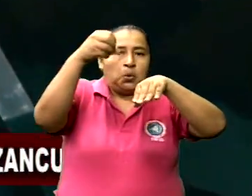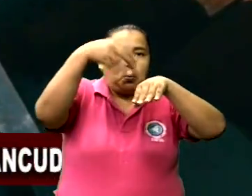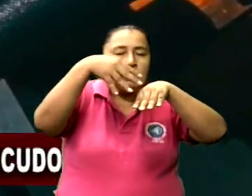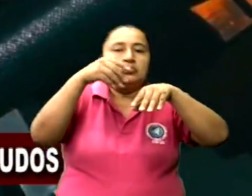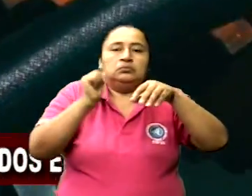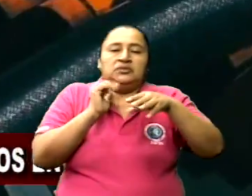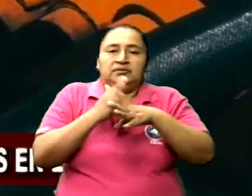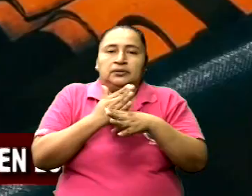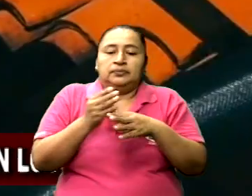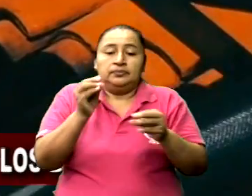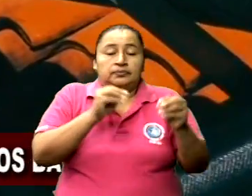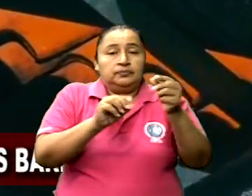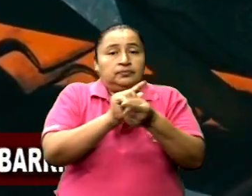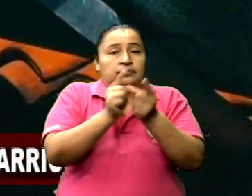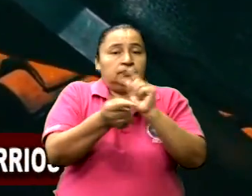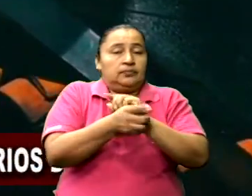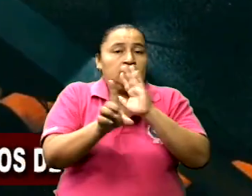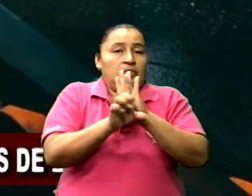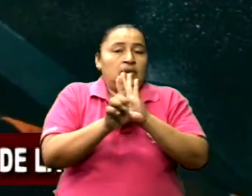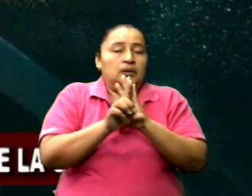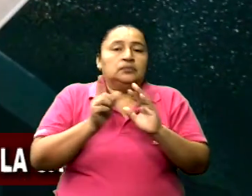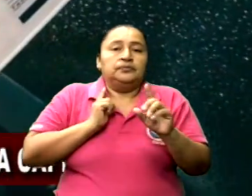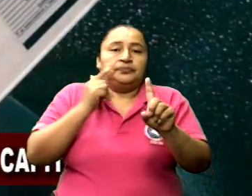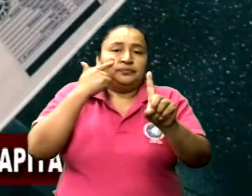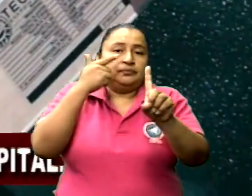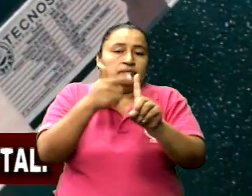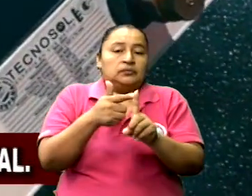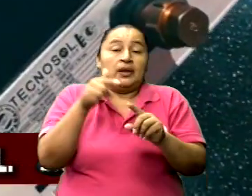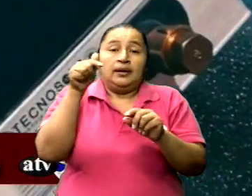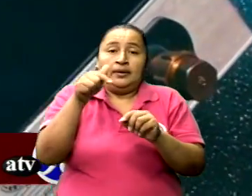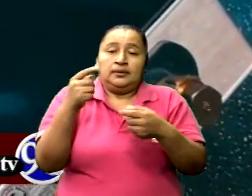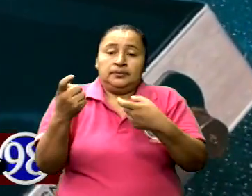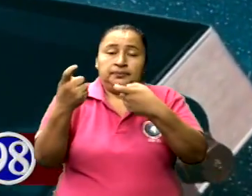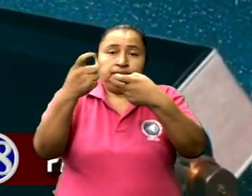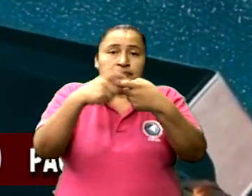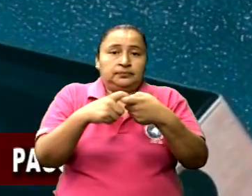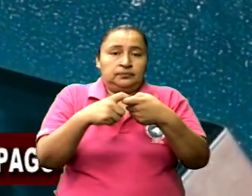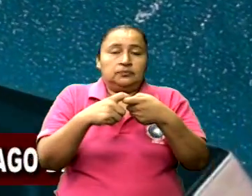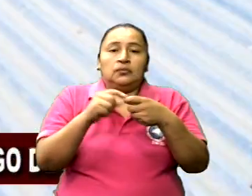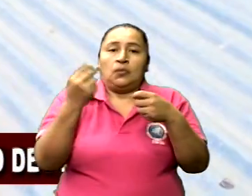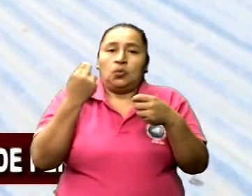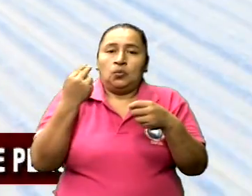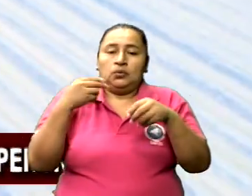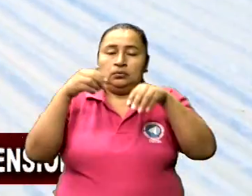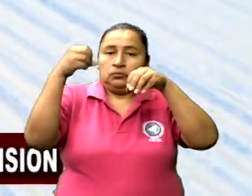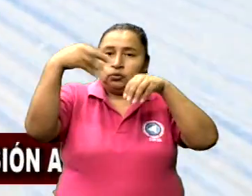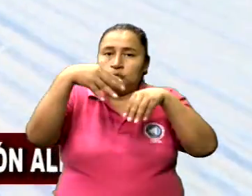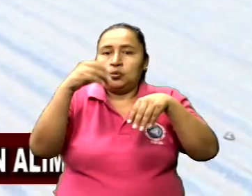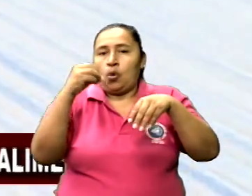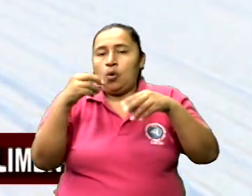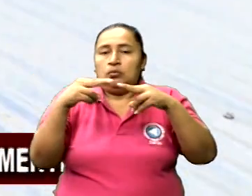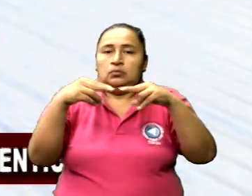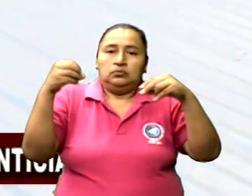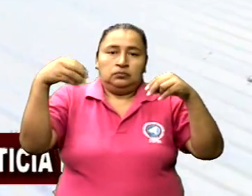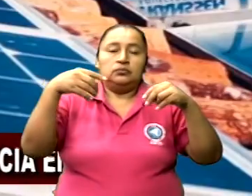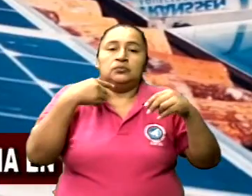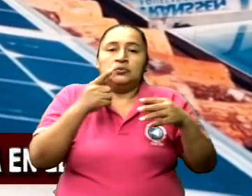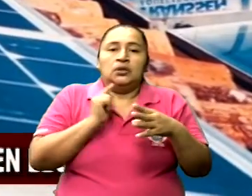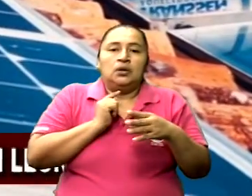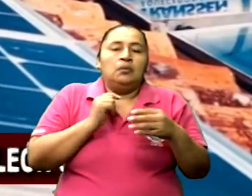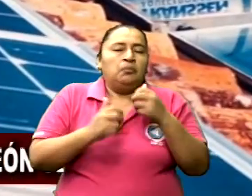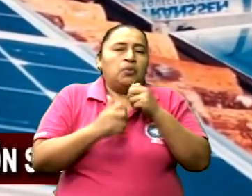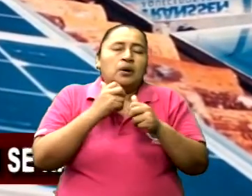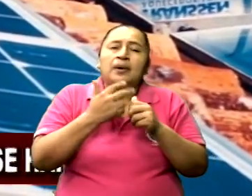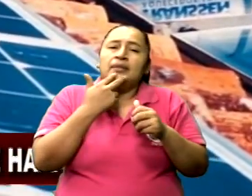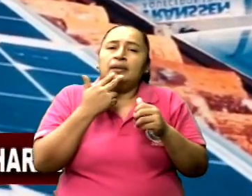La modificación a dicha ley tiene el propósito también de que estas conexiones con fuentes renovables no causen perturbaciones en las redes